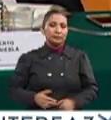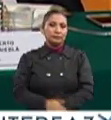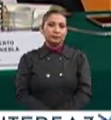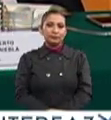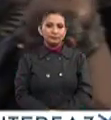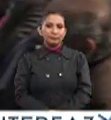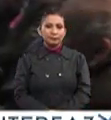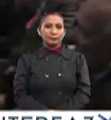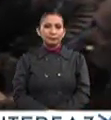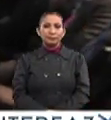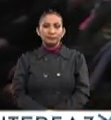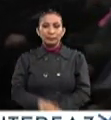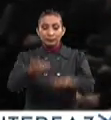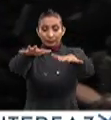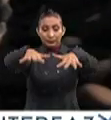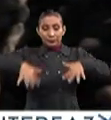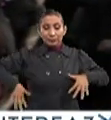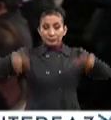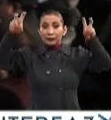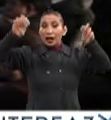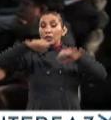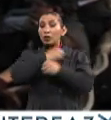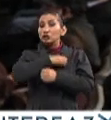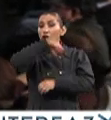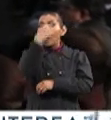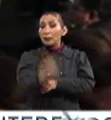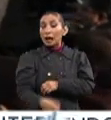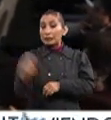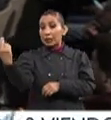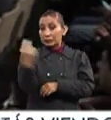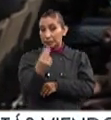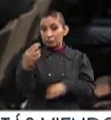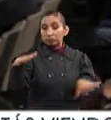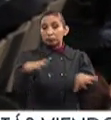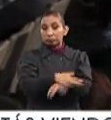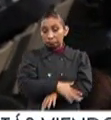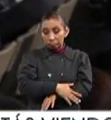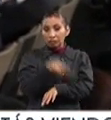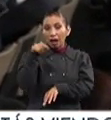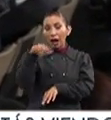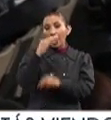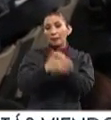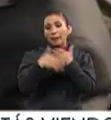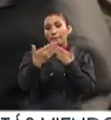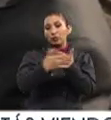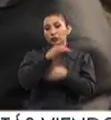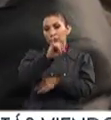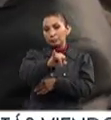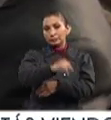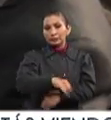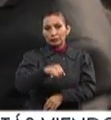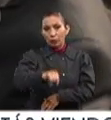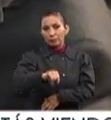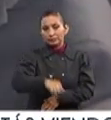todo. El foro Educación Obligatoria, Necesidades de Cambio, concluirá este